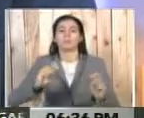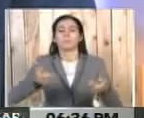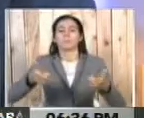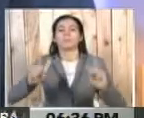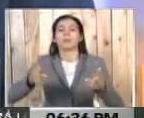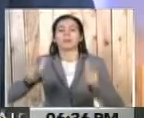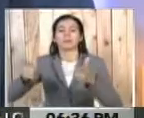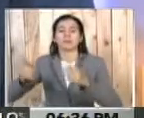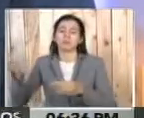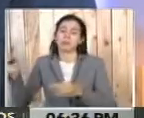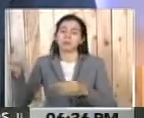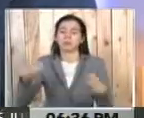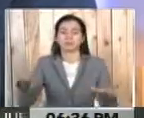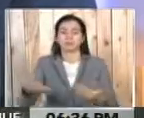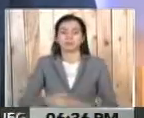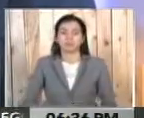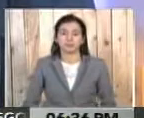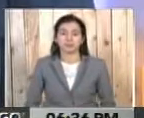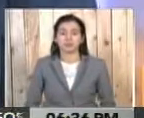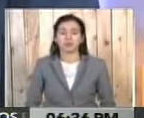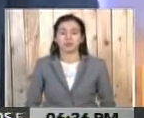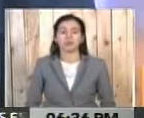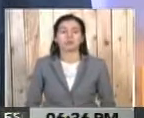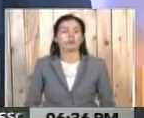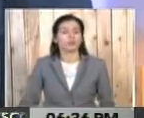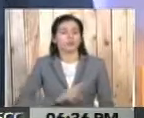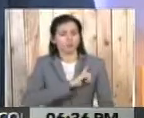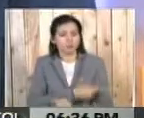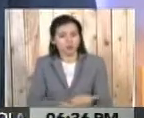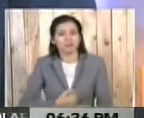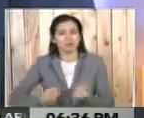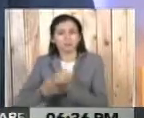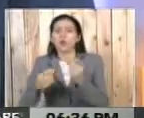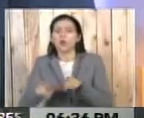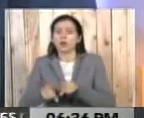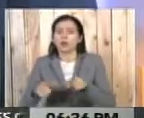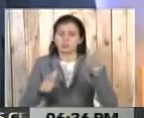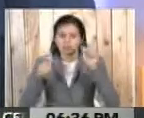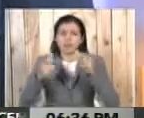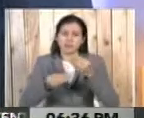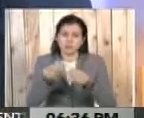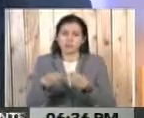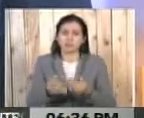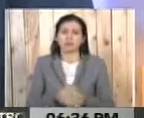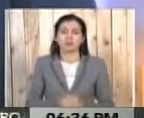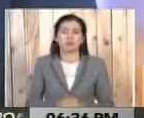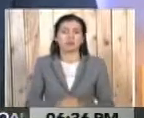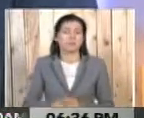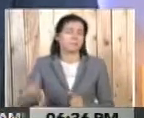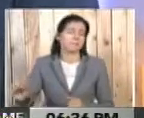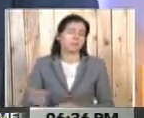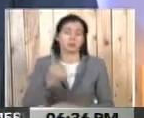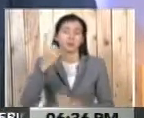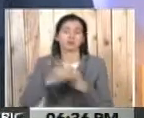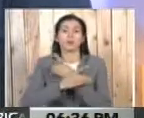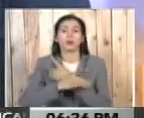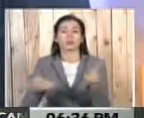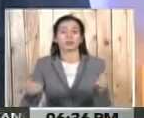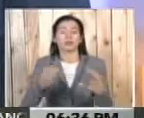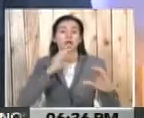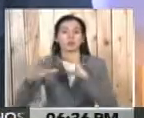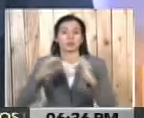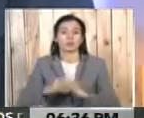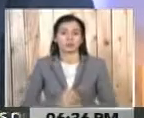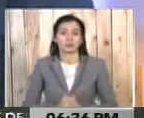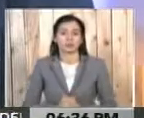y concesiones a nuevos medios comunitarios y fortalecimiento, como hizo el comandante Chávez, que fue el gran democratizador de la palabra. No tengo la menor duda